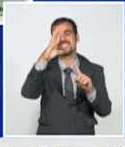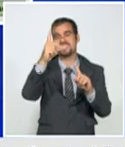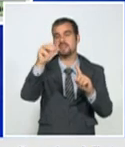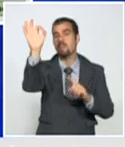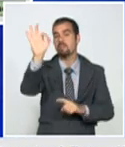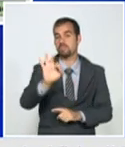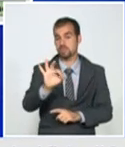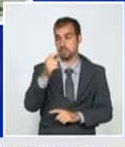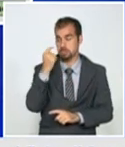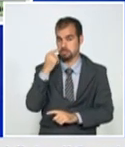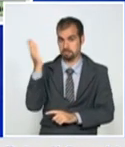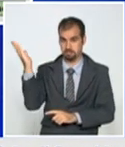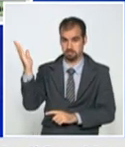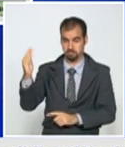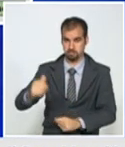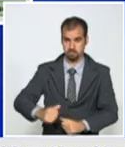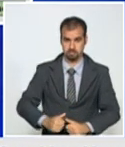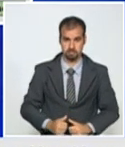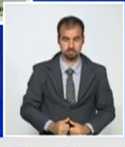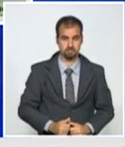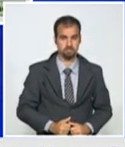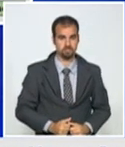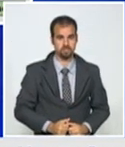nuestro país. Ayer